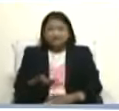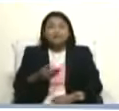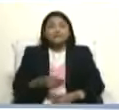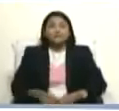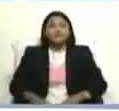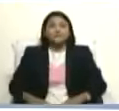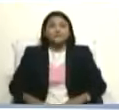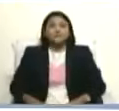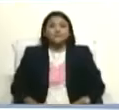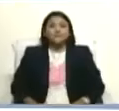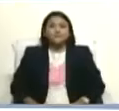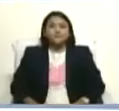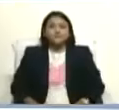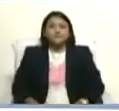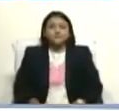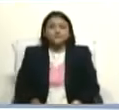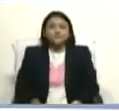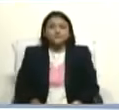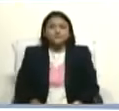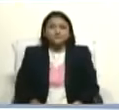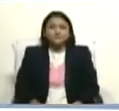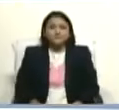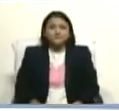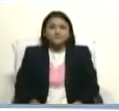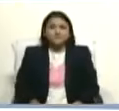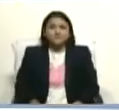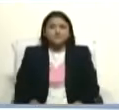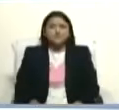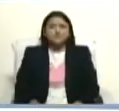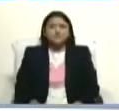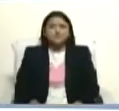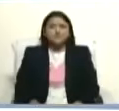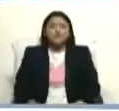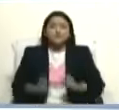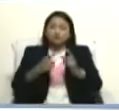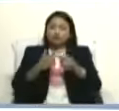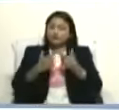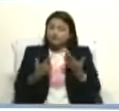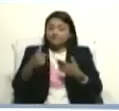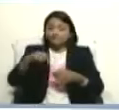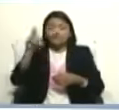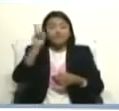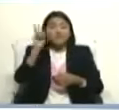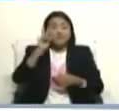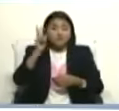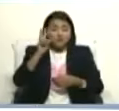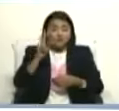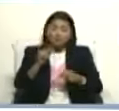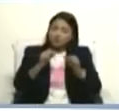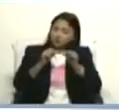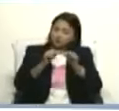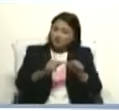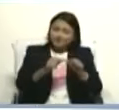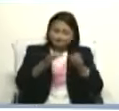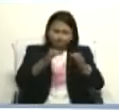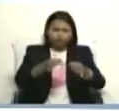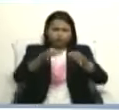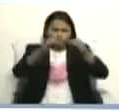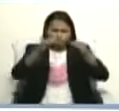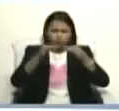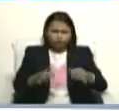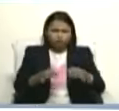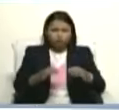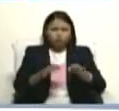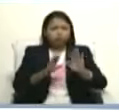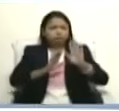es su integridad territorial. Venezuela reitera que mantendrá con firmeza su